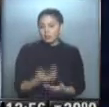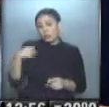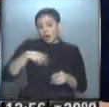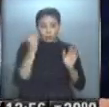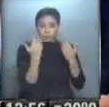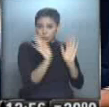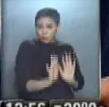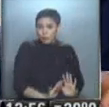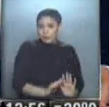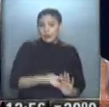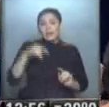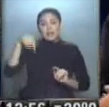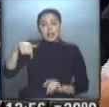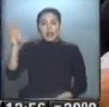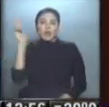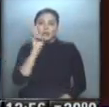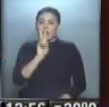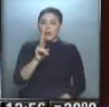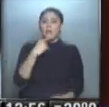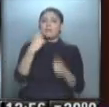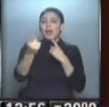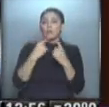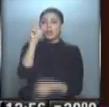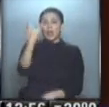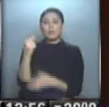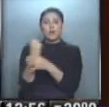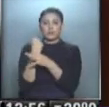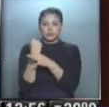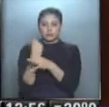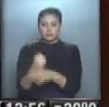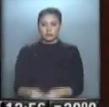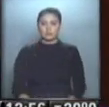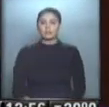mientras escuchamos estas preguntas al perito. Doctora Brita.